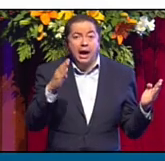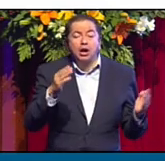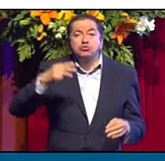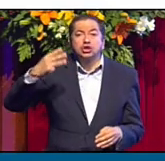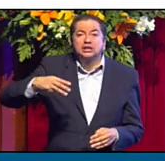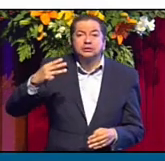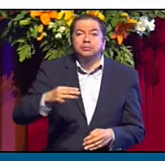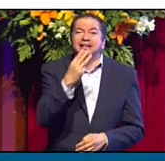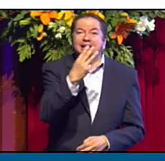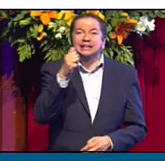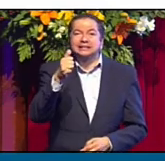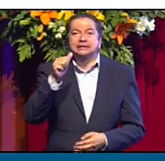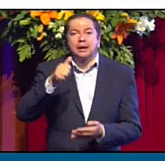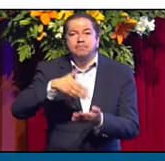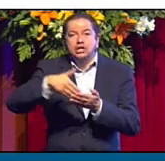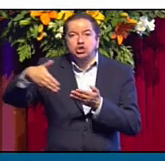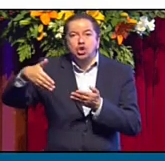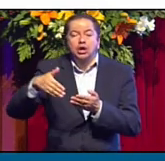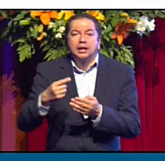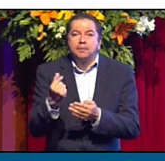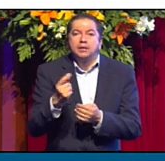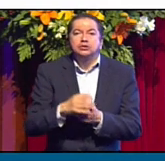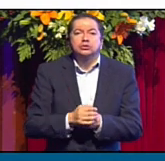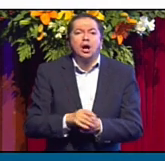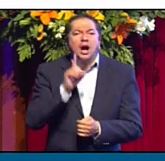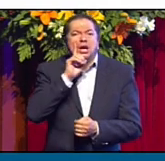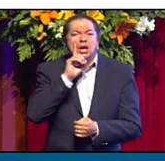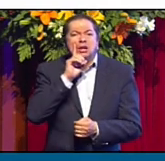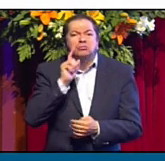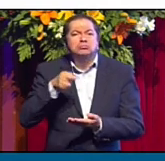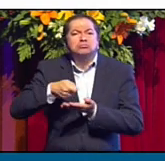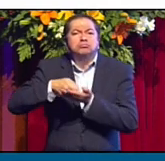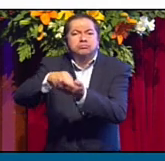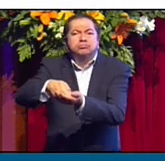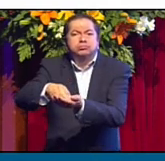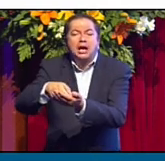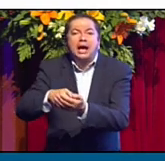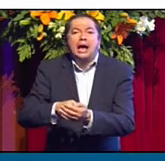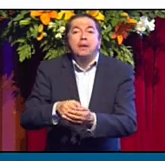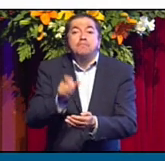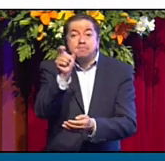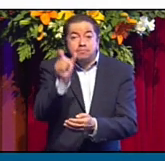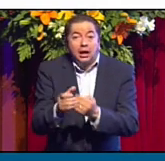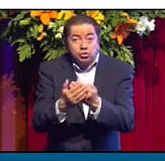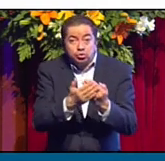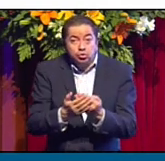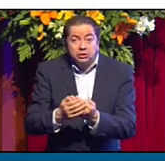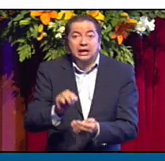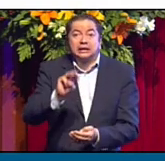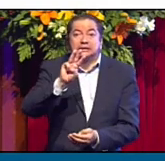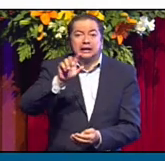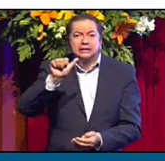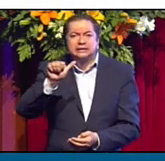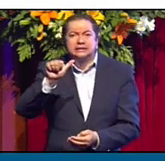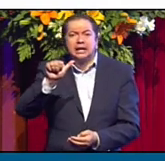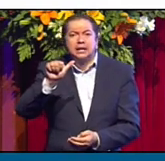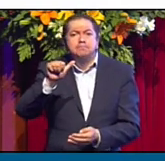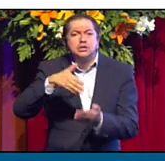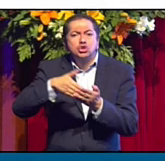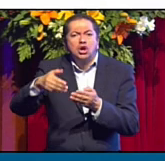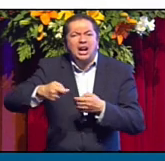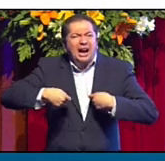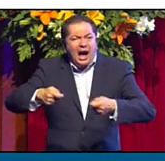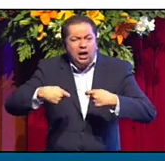36 millones de pesos. ¿Para quiénes? Para nuestro estudiante. ¿El gasto cuánto es? ¿36 millones? No, no es gasto,